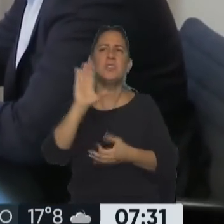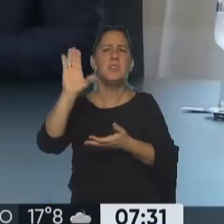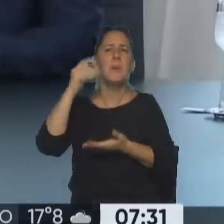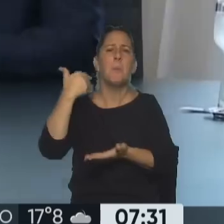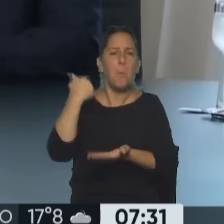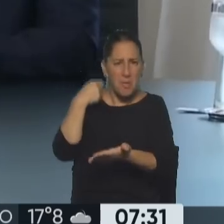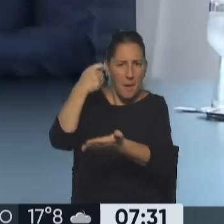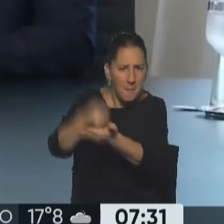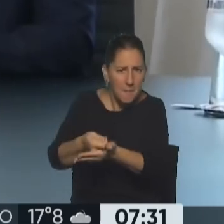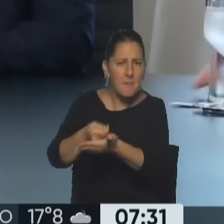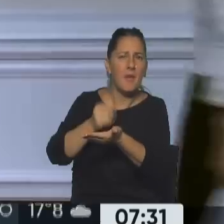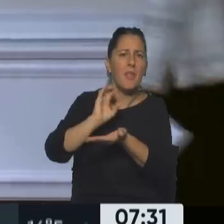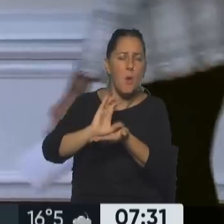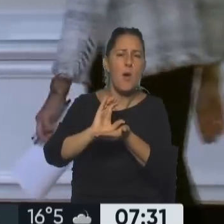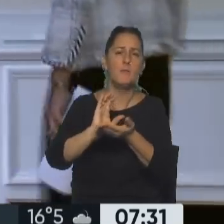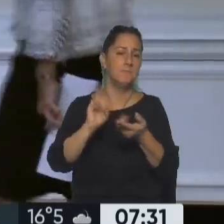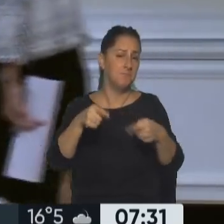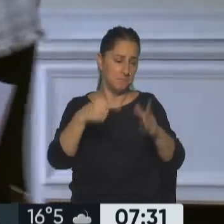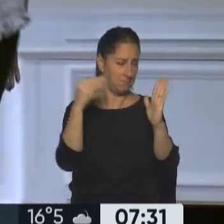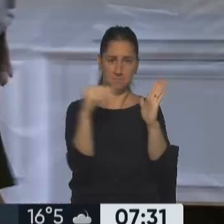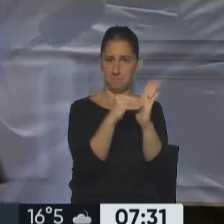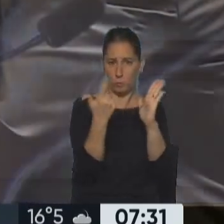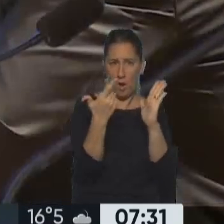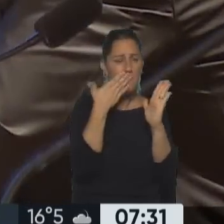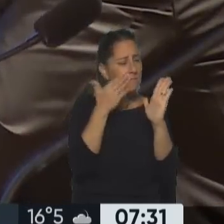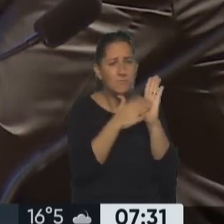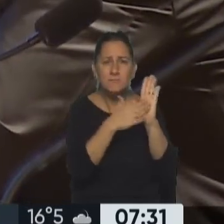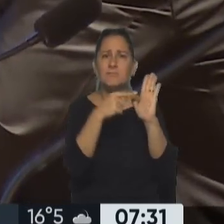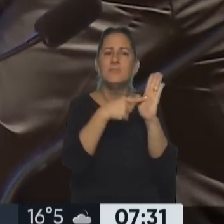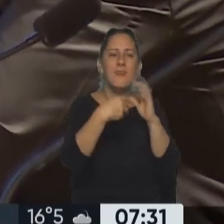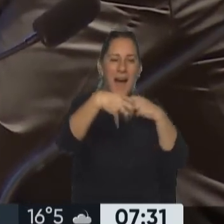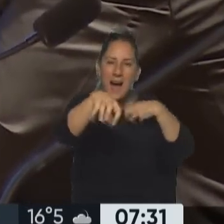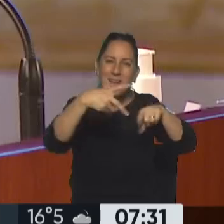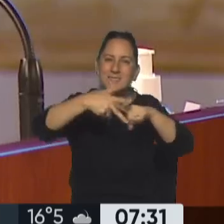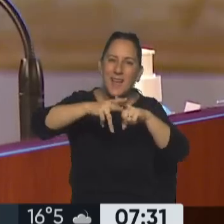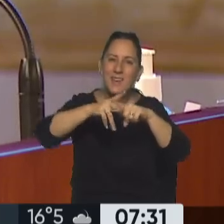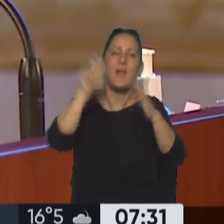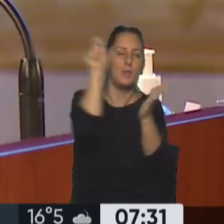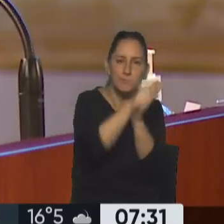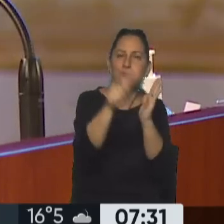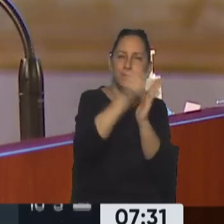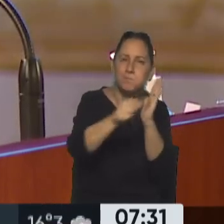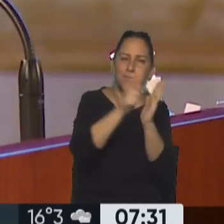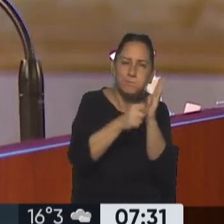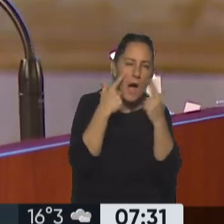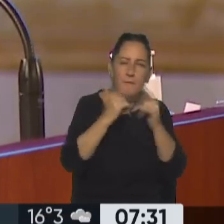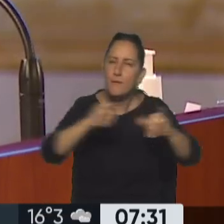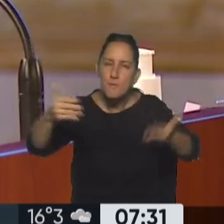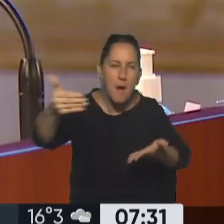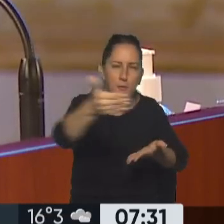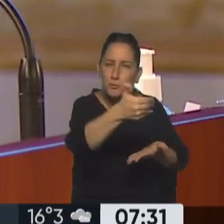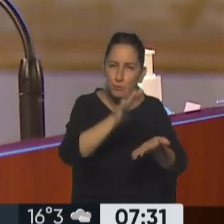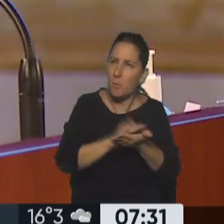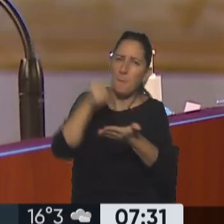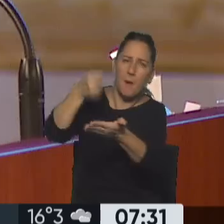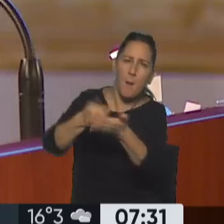si efectivamente se podía agarpar, no aparecieron, no hay documentación de que las áreas técnicas hayan hecho algún tipo de relevamiento al respecto.